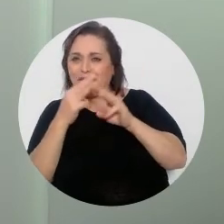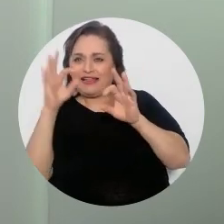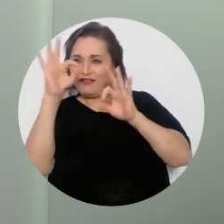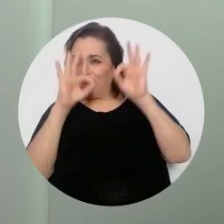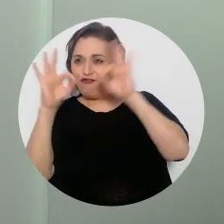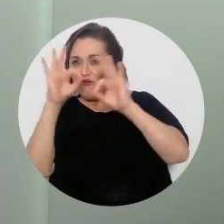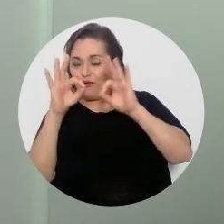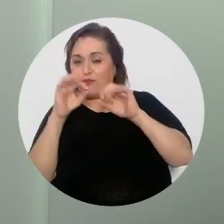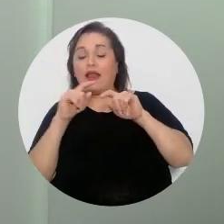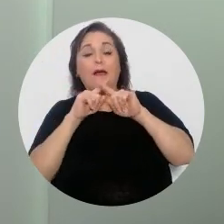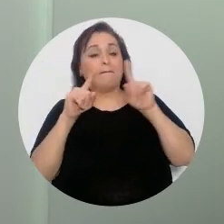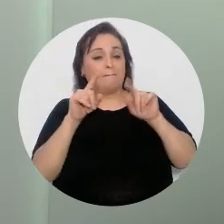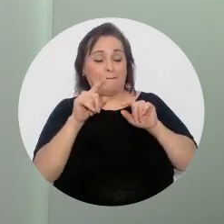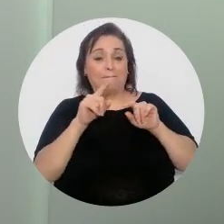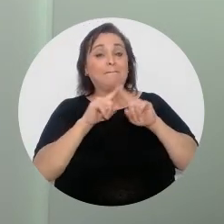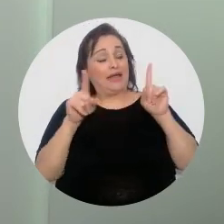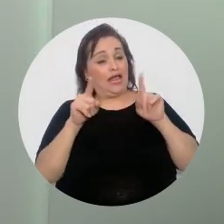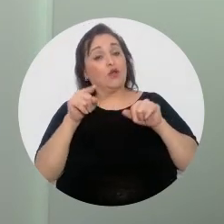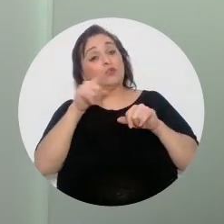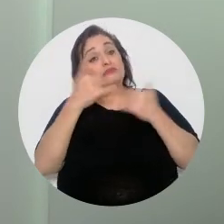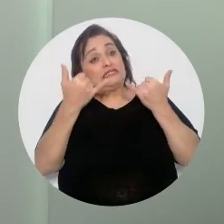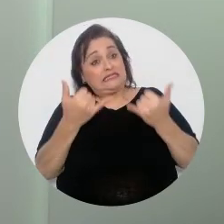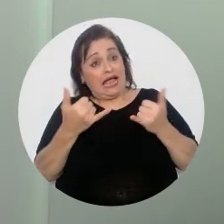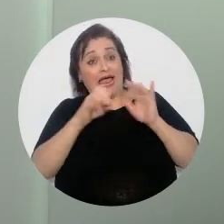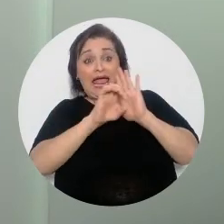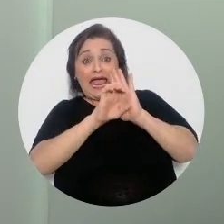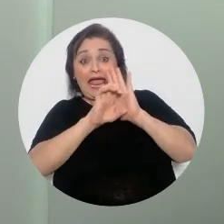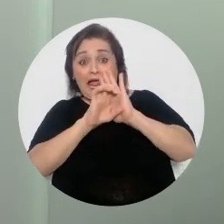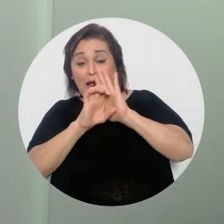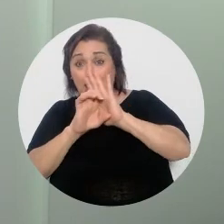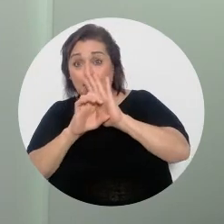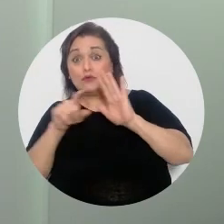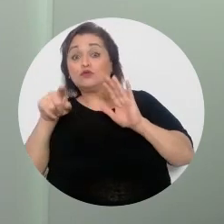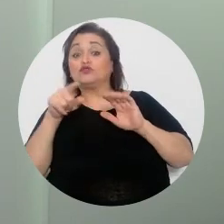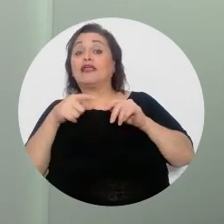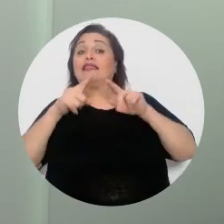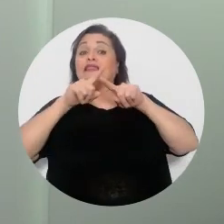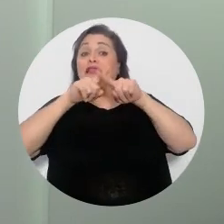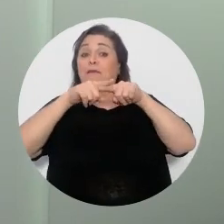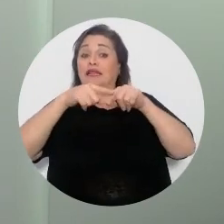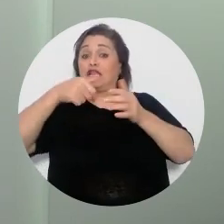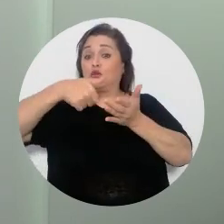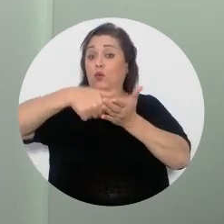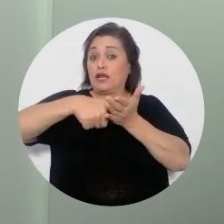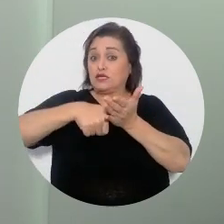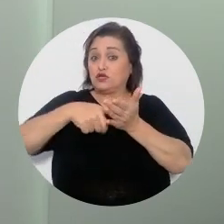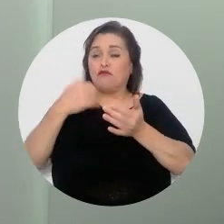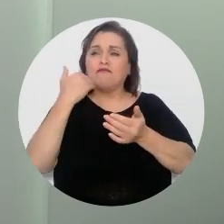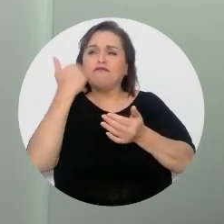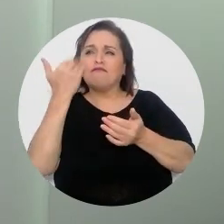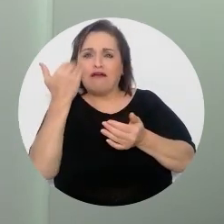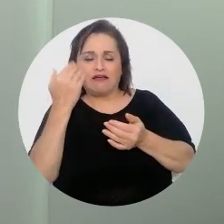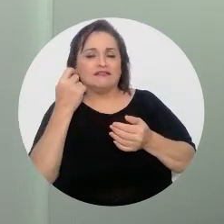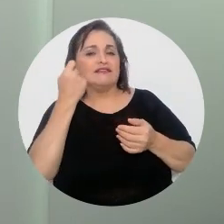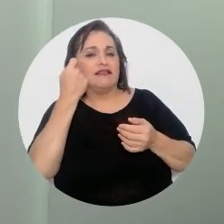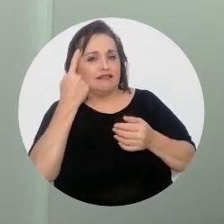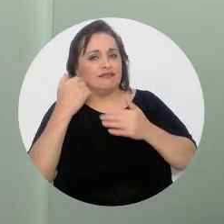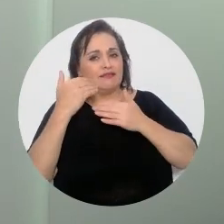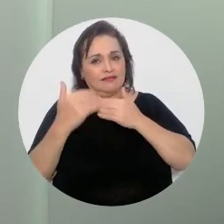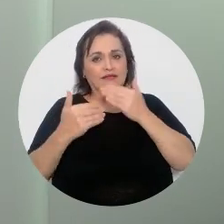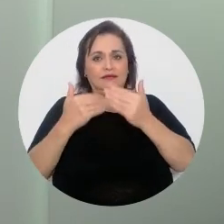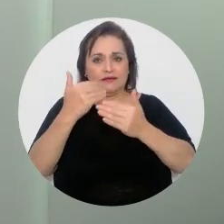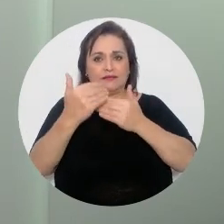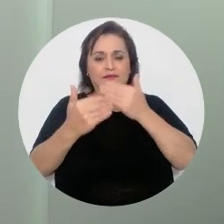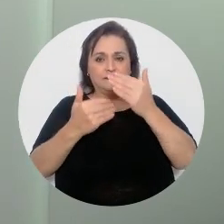de los puestos a elegir en estos consejos, pero ya con los ejemplos de acuerdo a votación, pues se va